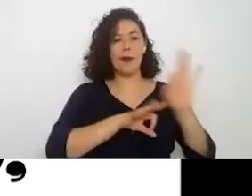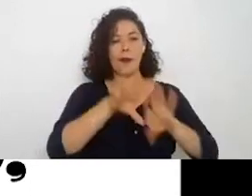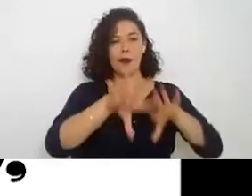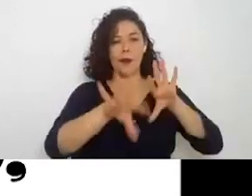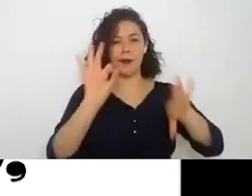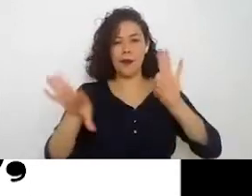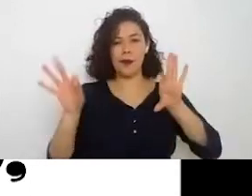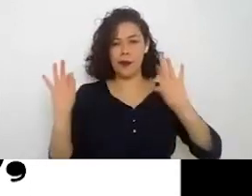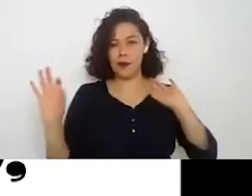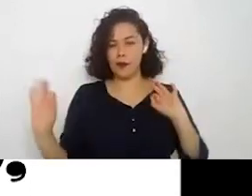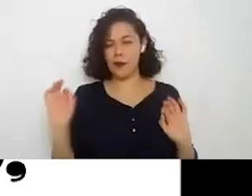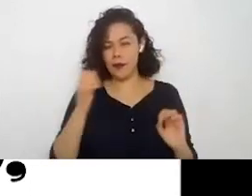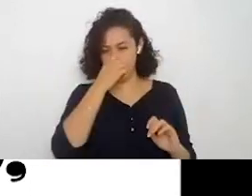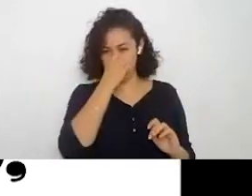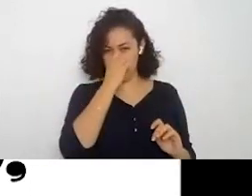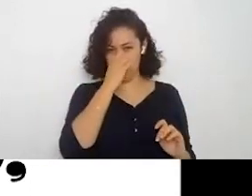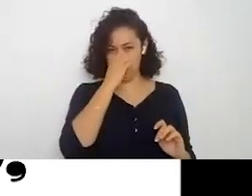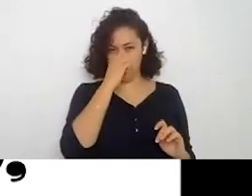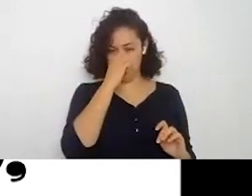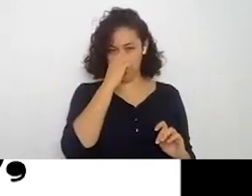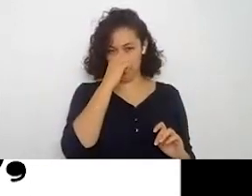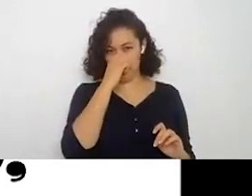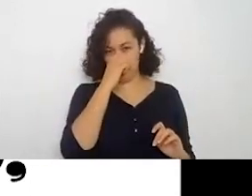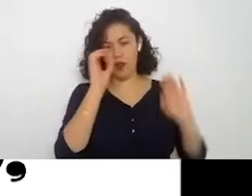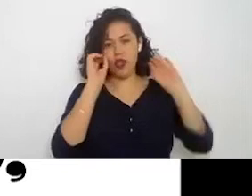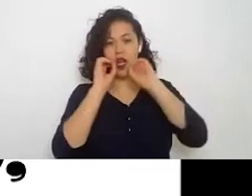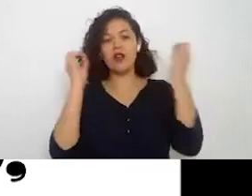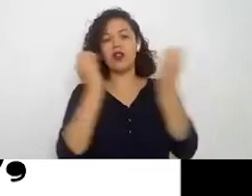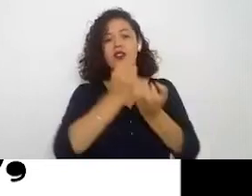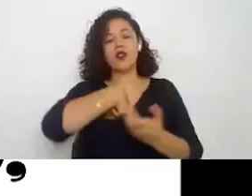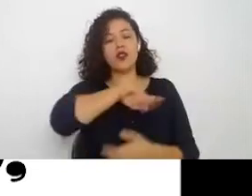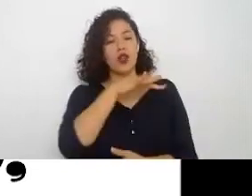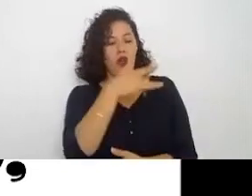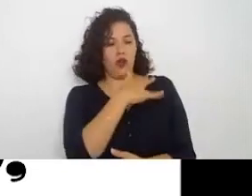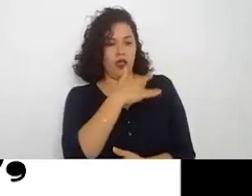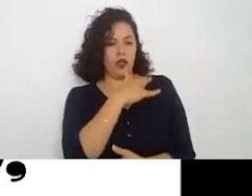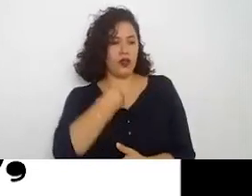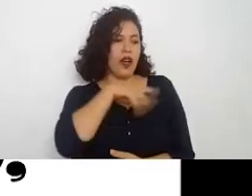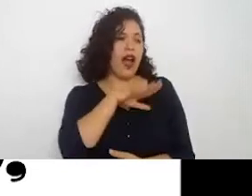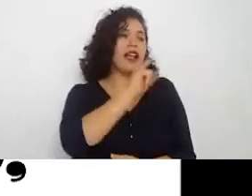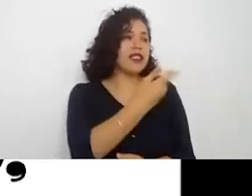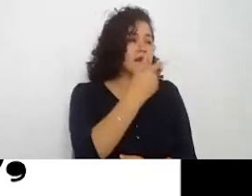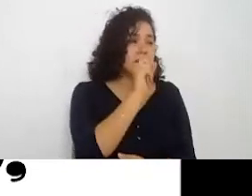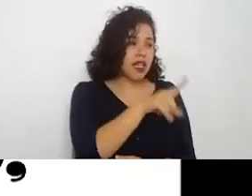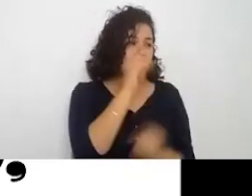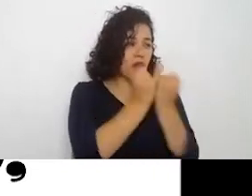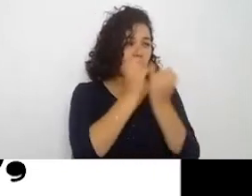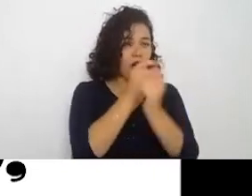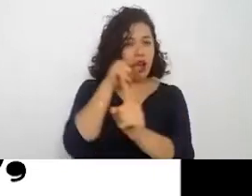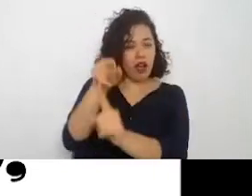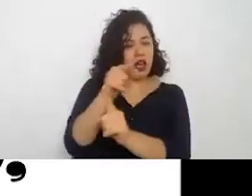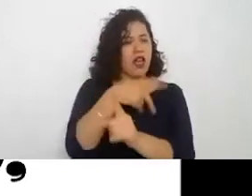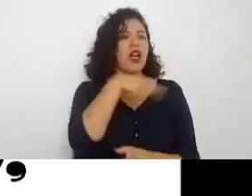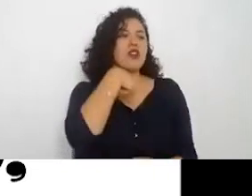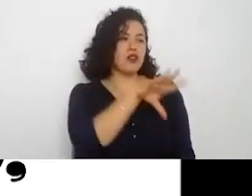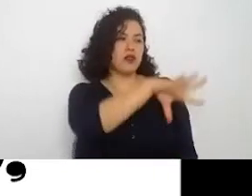la mayoría de las organizaciones la hacemos desde el corazón en vez desde el conocimiento. Yo recomiendo que